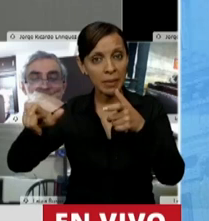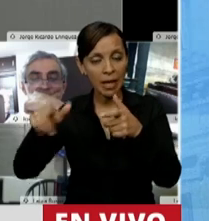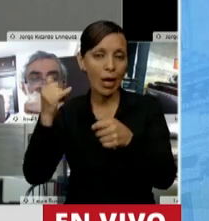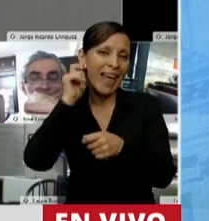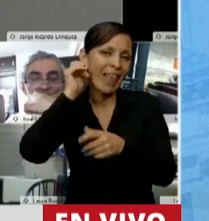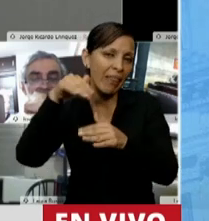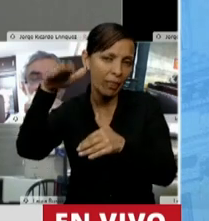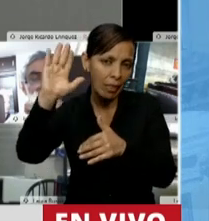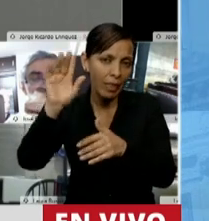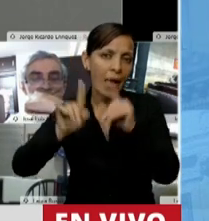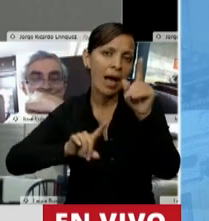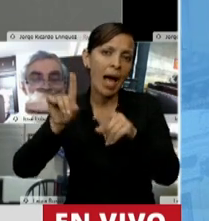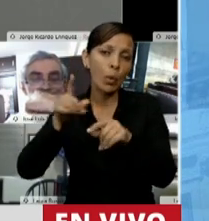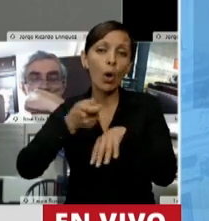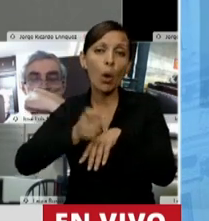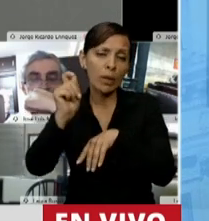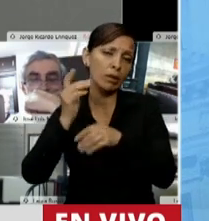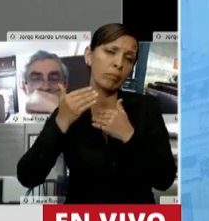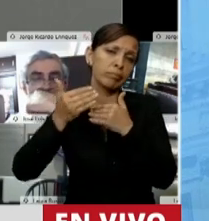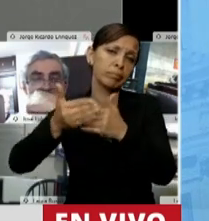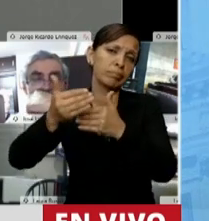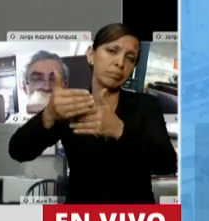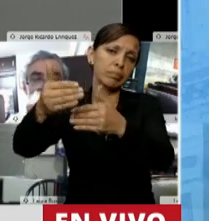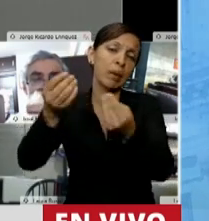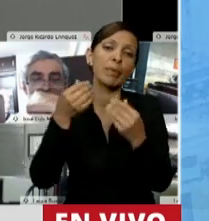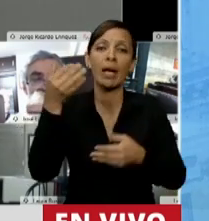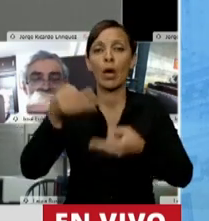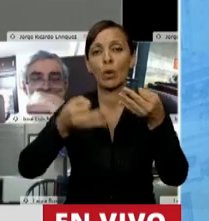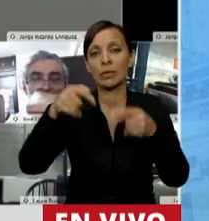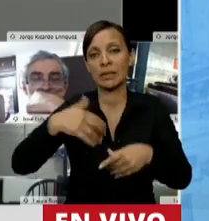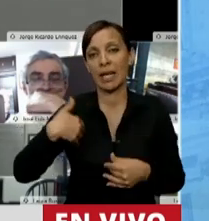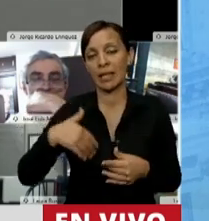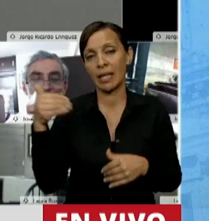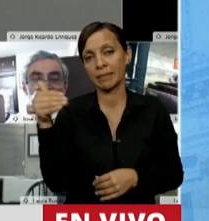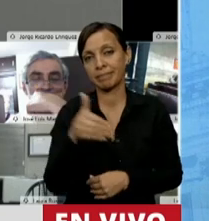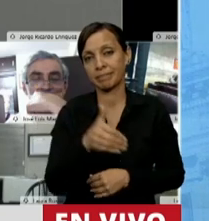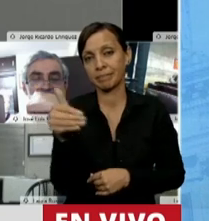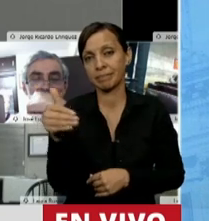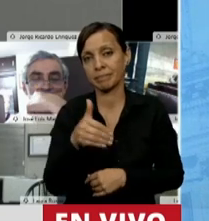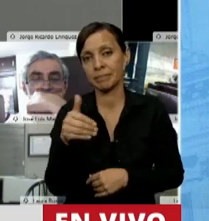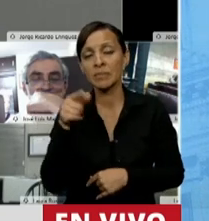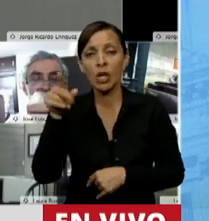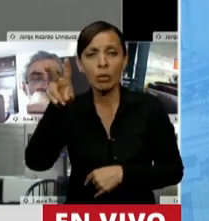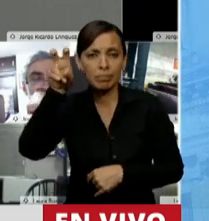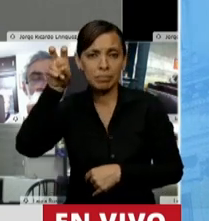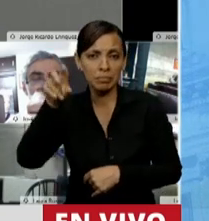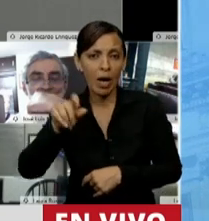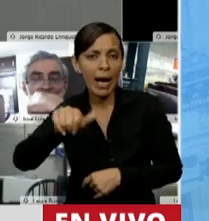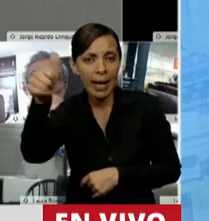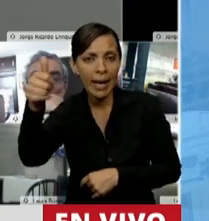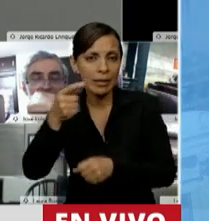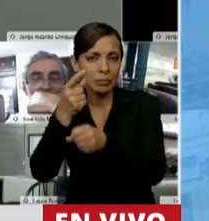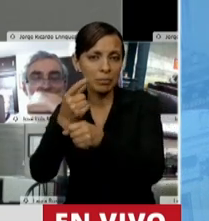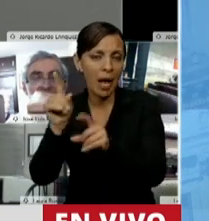edad, no van a poder cobrar el juicio porque la justicia nuestra es bastante lenta, pero van a ganar esos